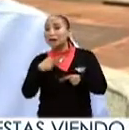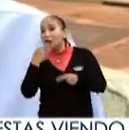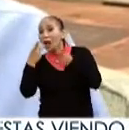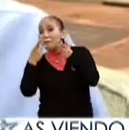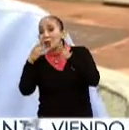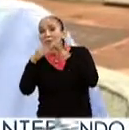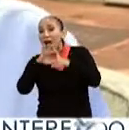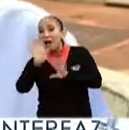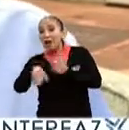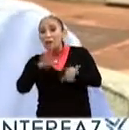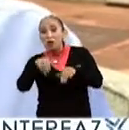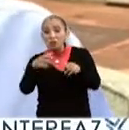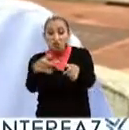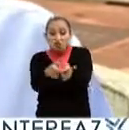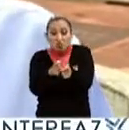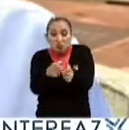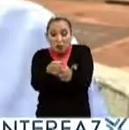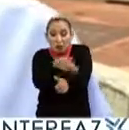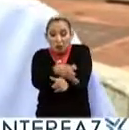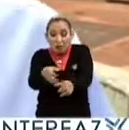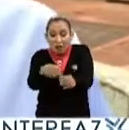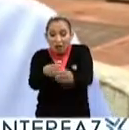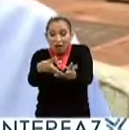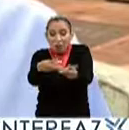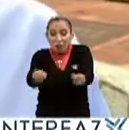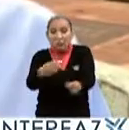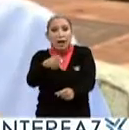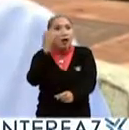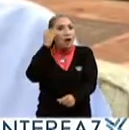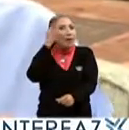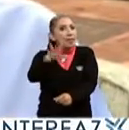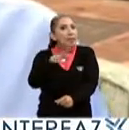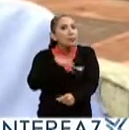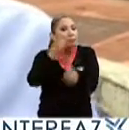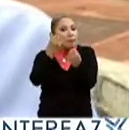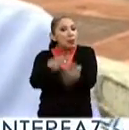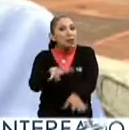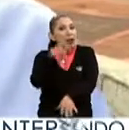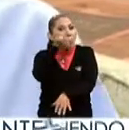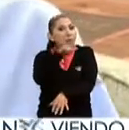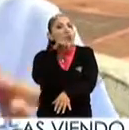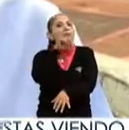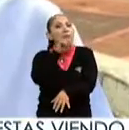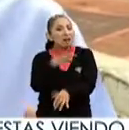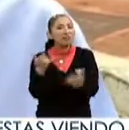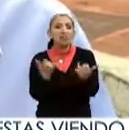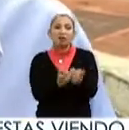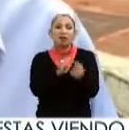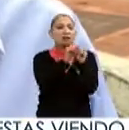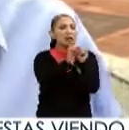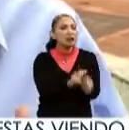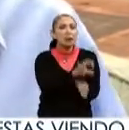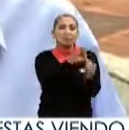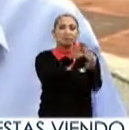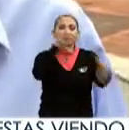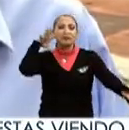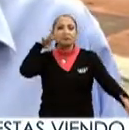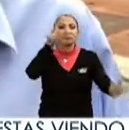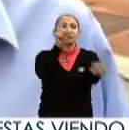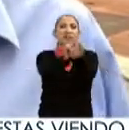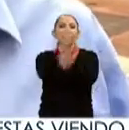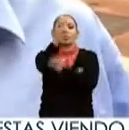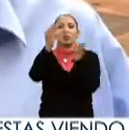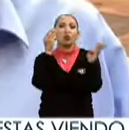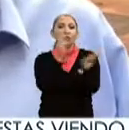hablantes que quedaban, que era una pequeña familia quizá, pero nos olvidamos que al perderse una lengua se pierde todo un sistema de acercamiento